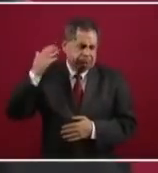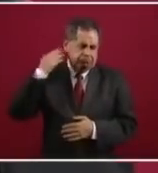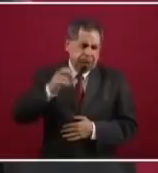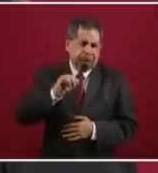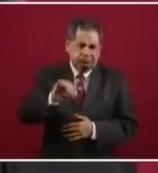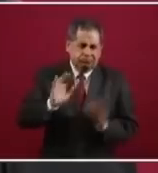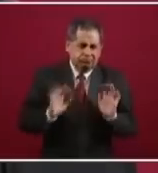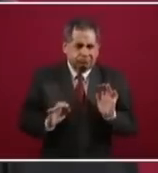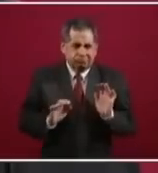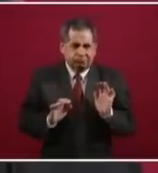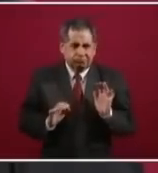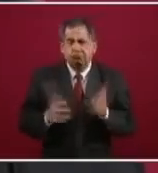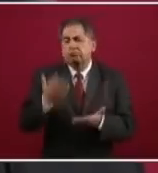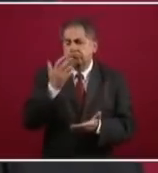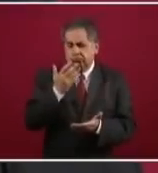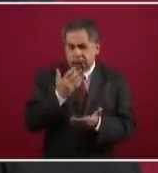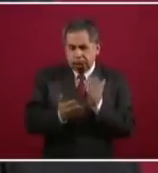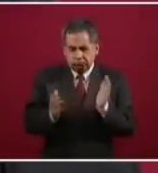Ya no hay